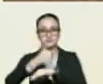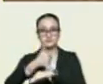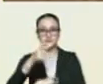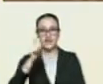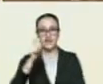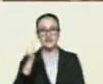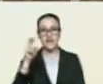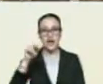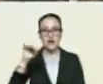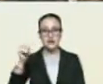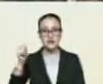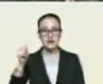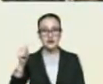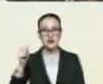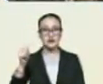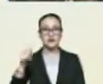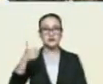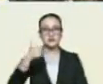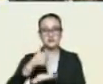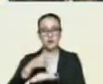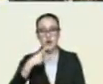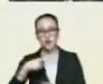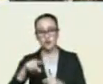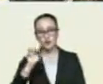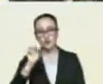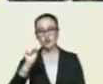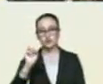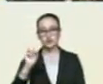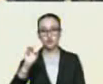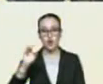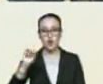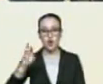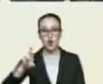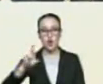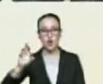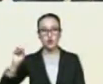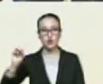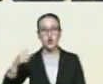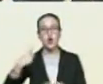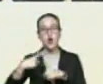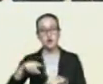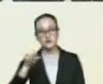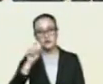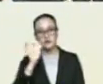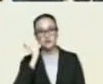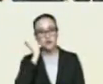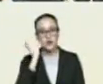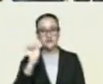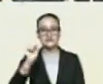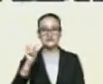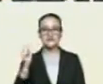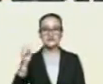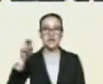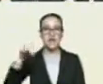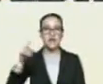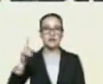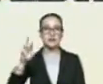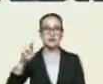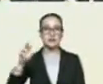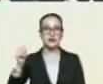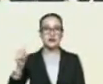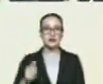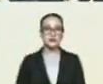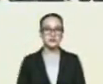Tania D'Amelio, a la rectora Socorro Hernández y a la rectora Sandra Oblitas. Yo voy